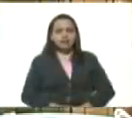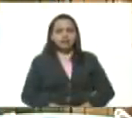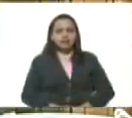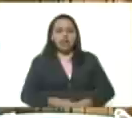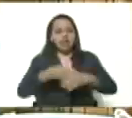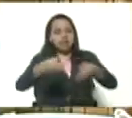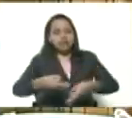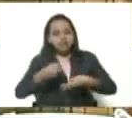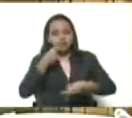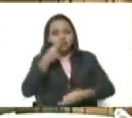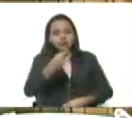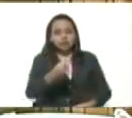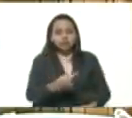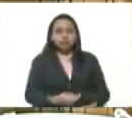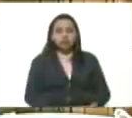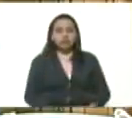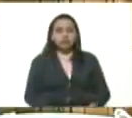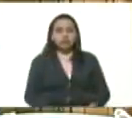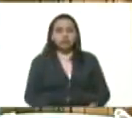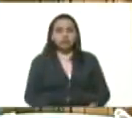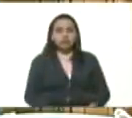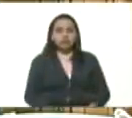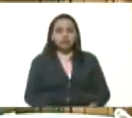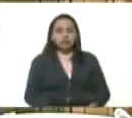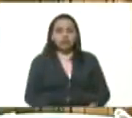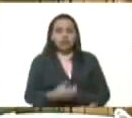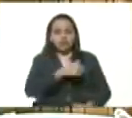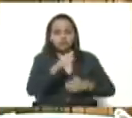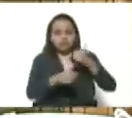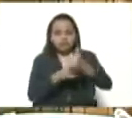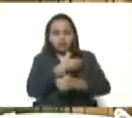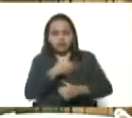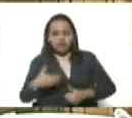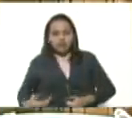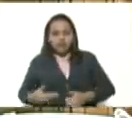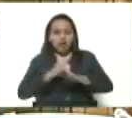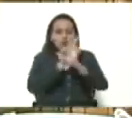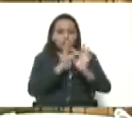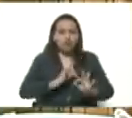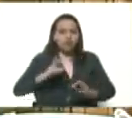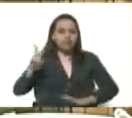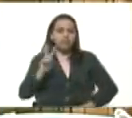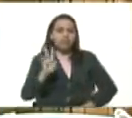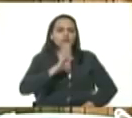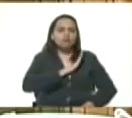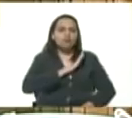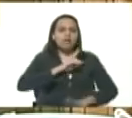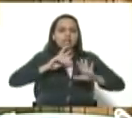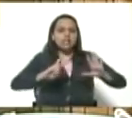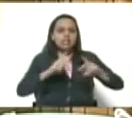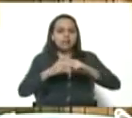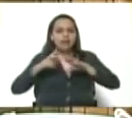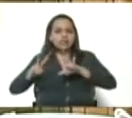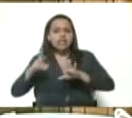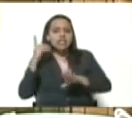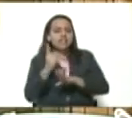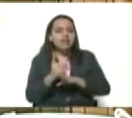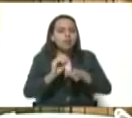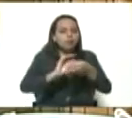digo siempre. Señora vicepresidenta, es el método venezolano que hay que